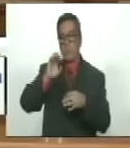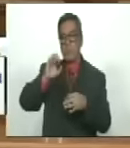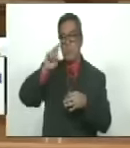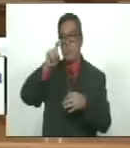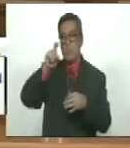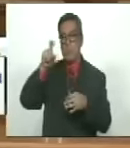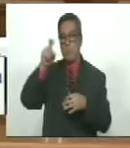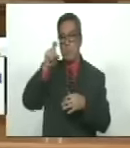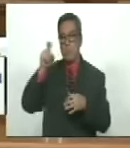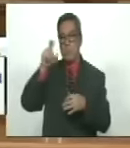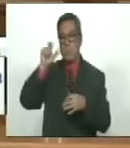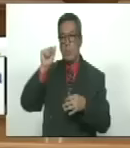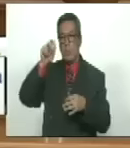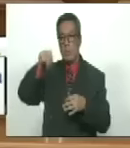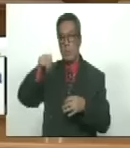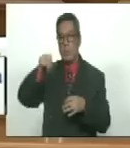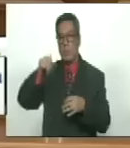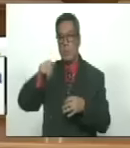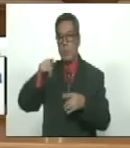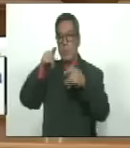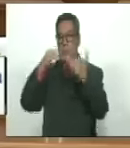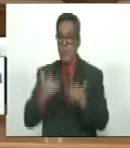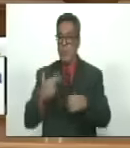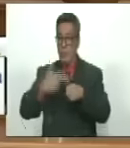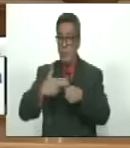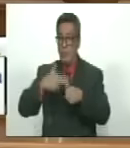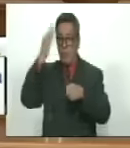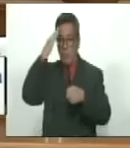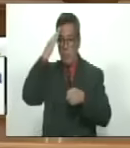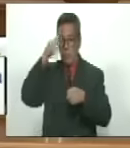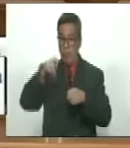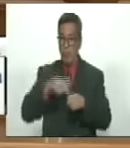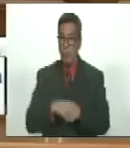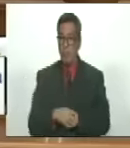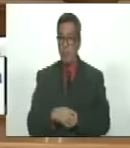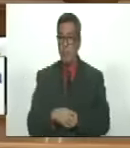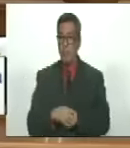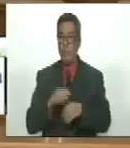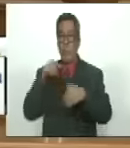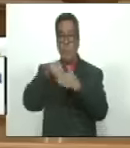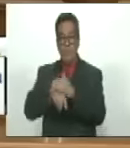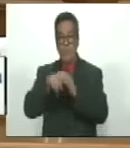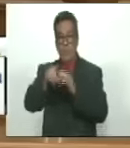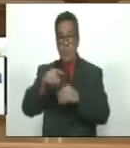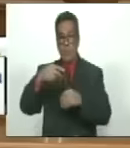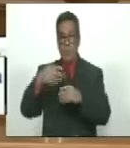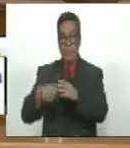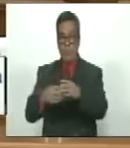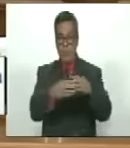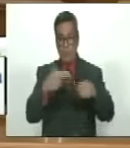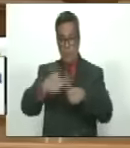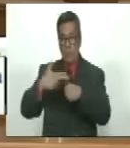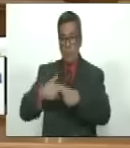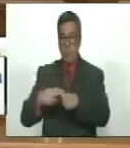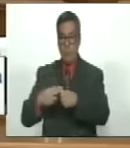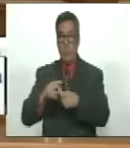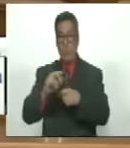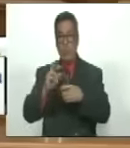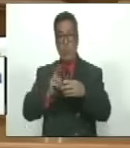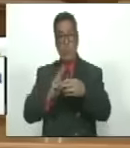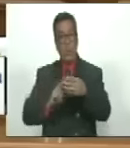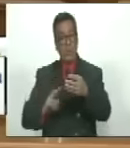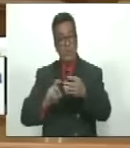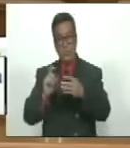ExxonMobil, y cuando ya saben que hay ingentes recursos petroleros, gasíferos ahí,